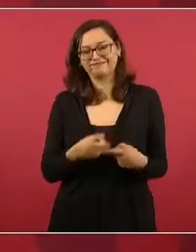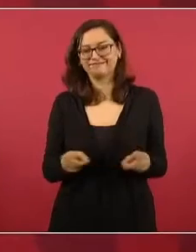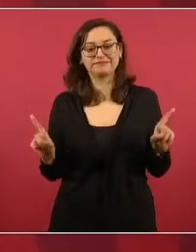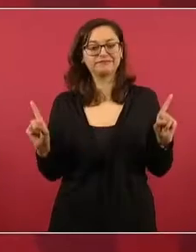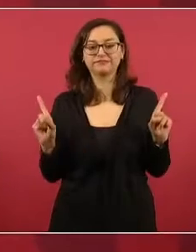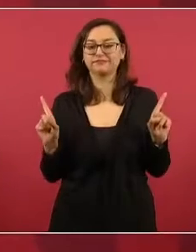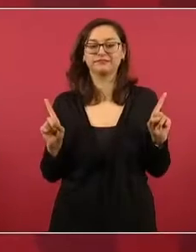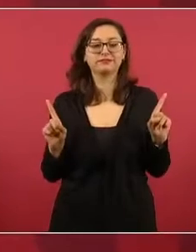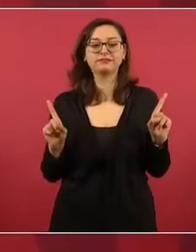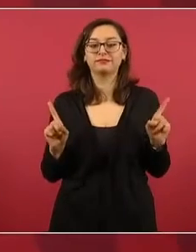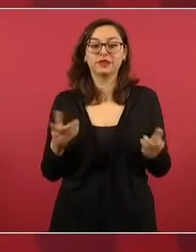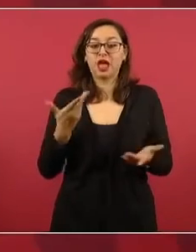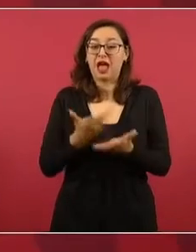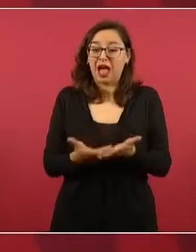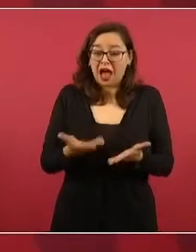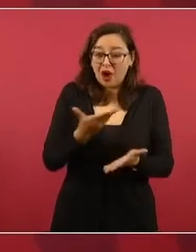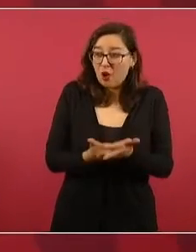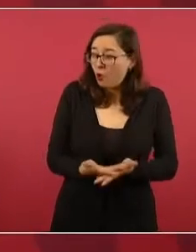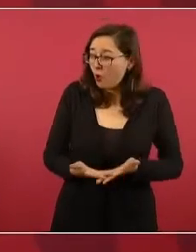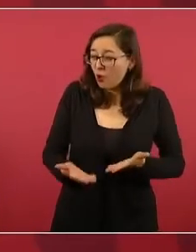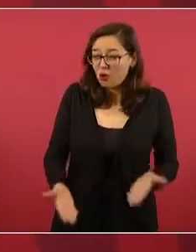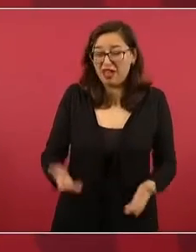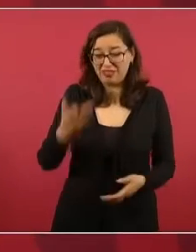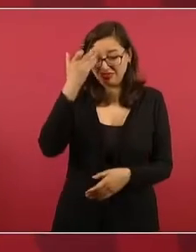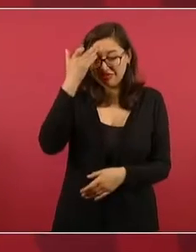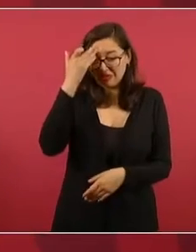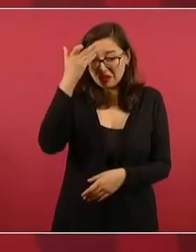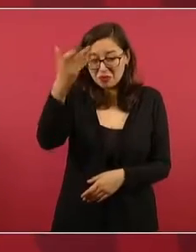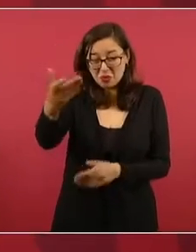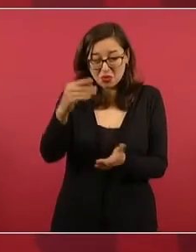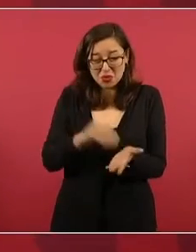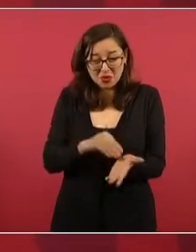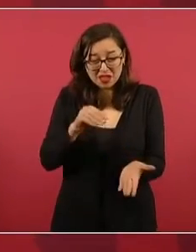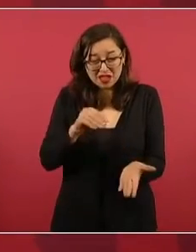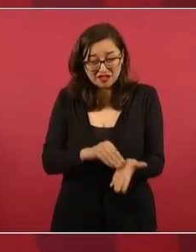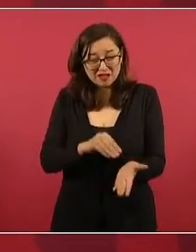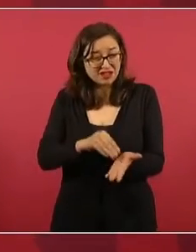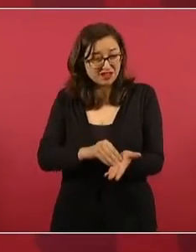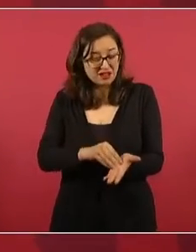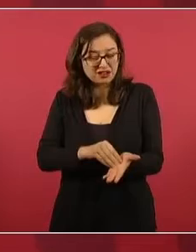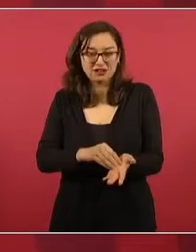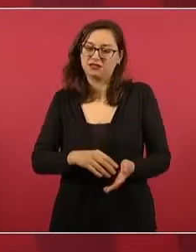eso ya no se debe de permitir. Ya es tiempo de decir basta.